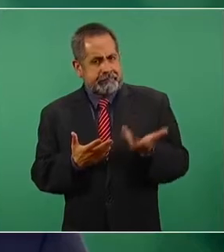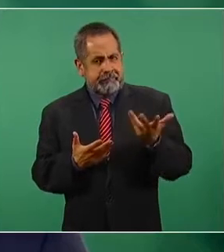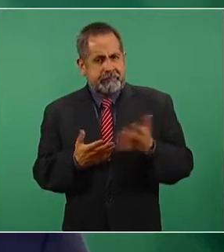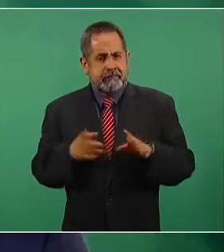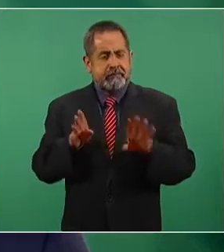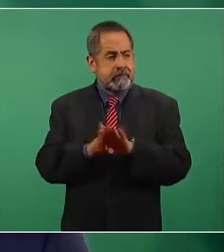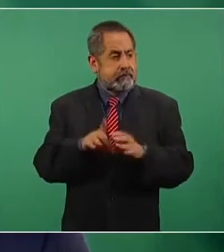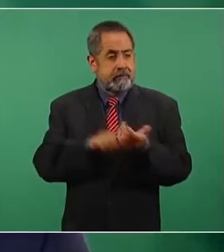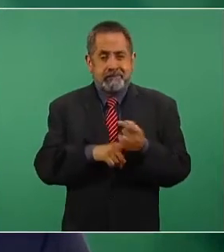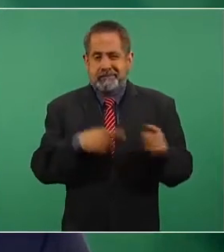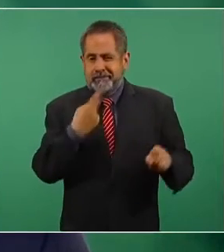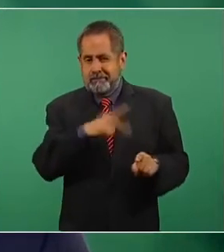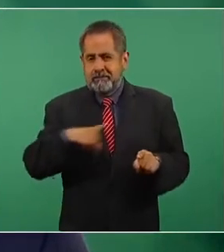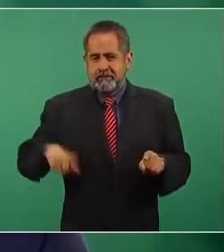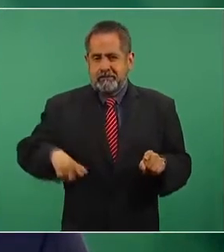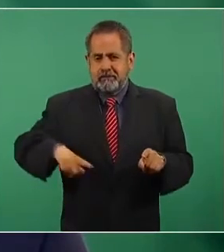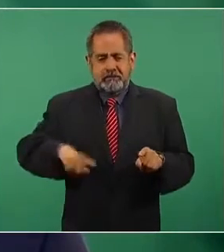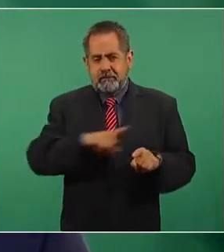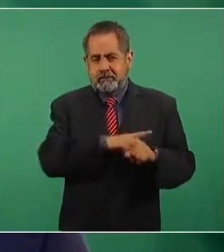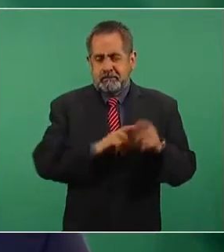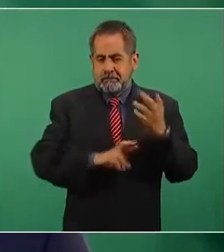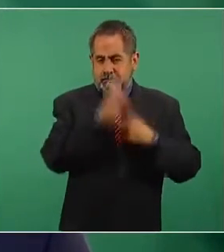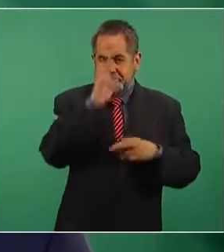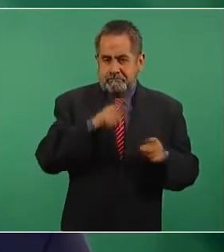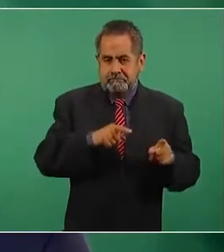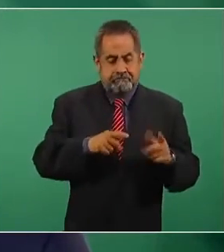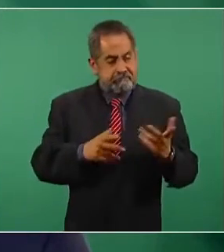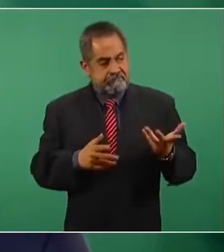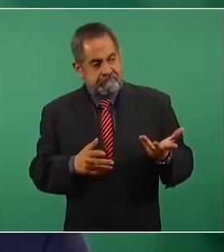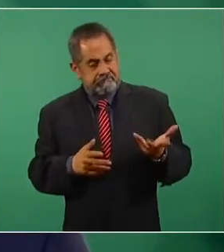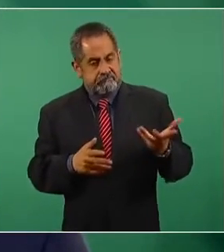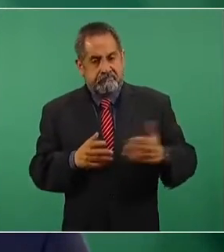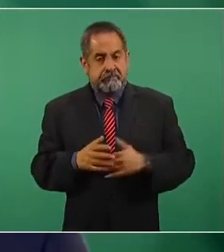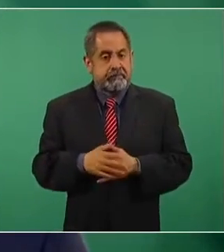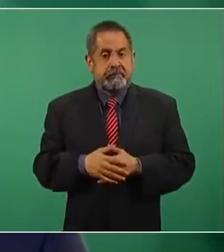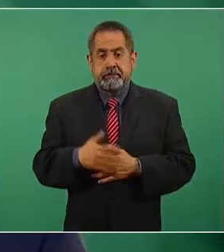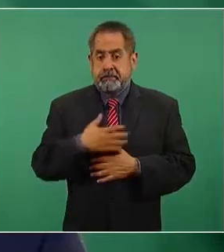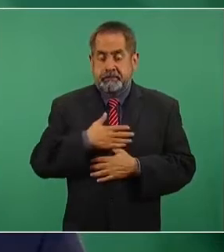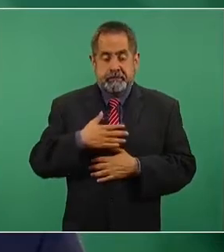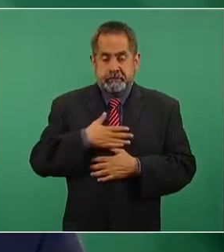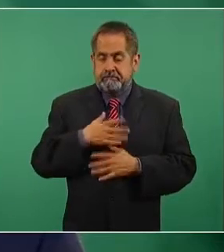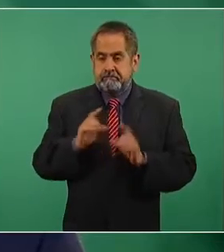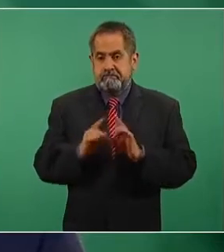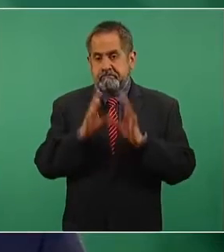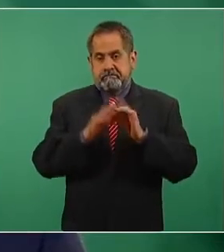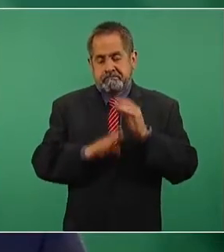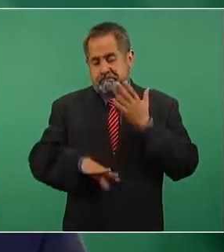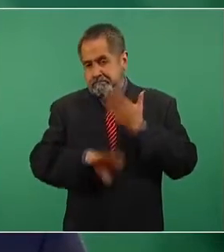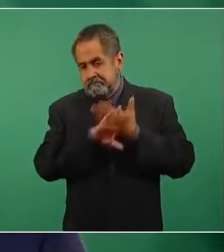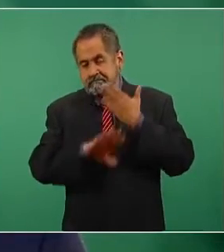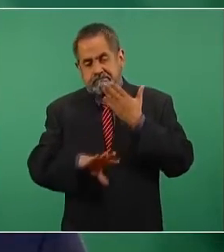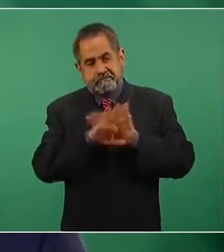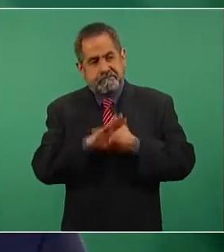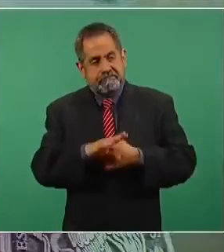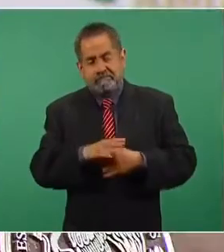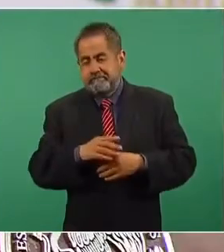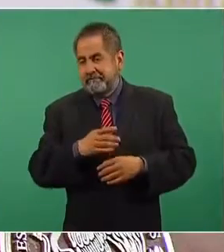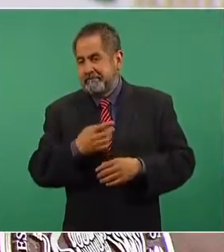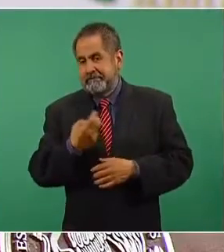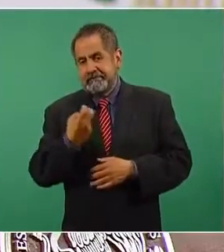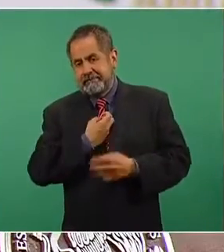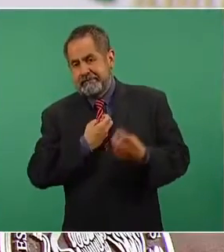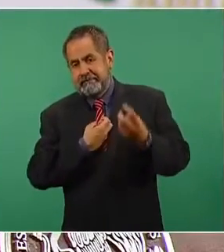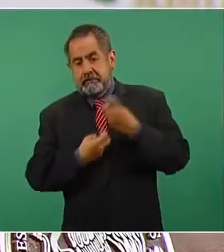de facto, tuve que atravesar una serie de improperios, abusos de